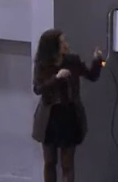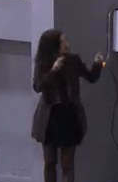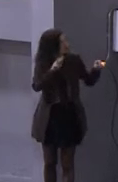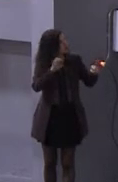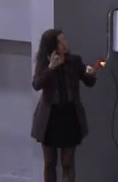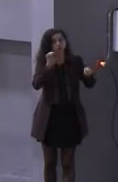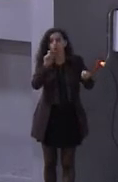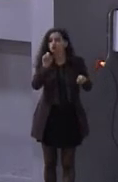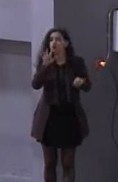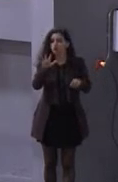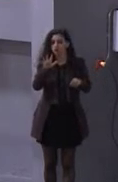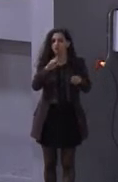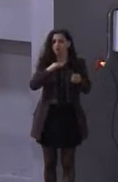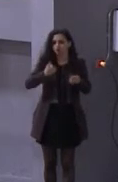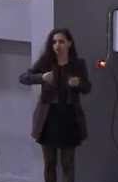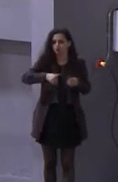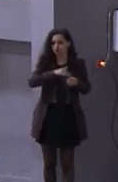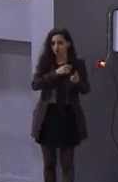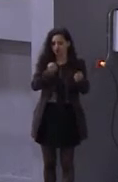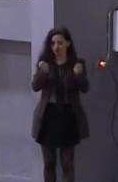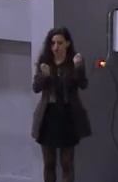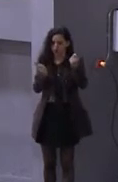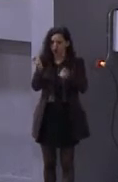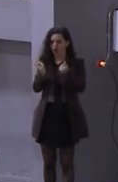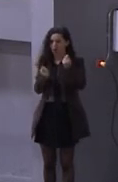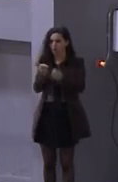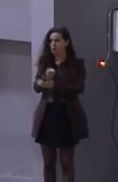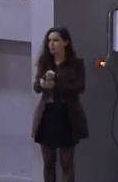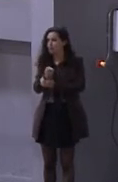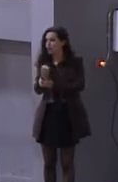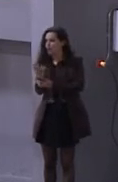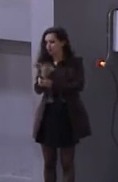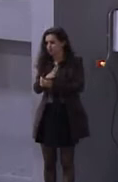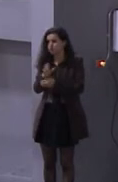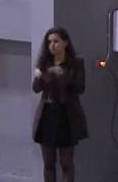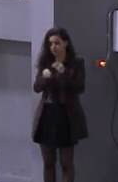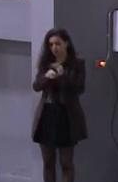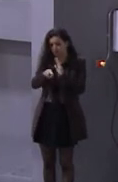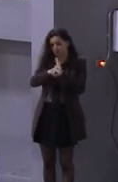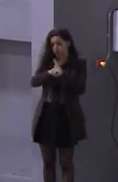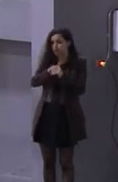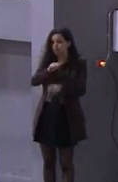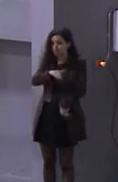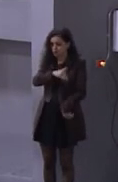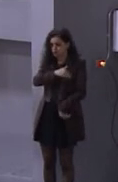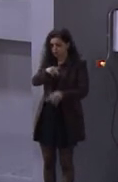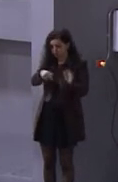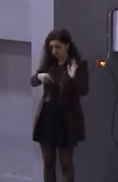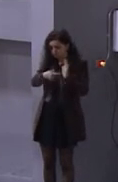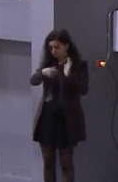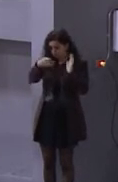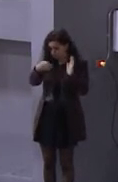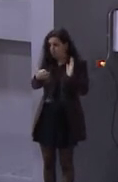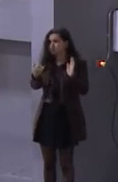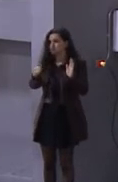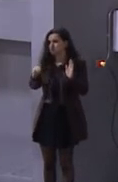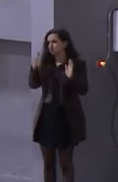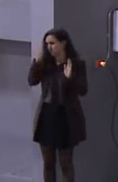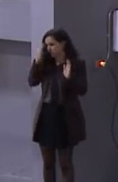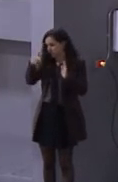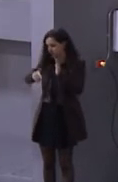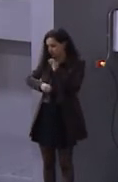3.5, pues es que hacemos el cálculo de cuánto, y ya con la resolución del Ministerio en firme, sabemos cuánto recibimos en